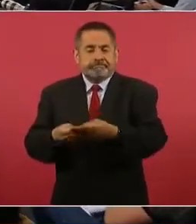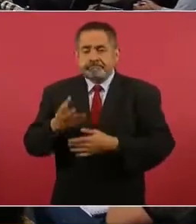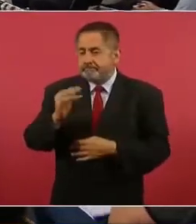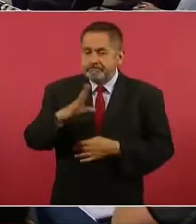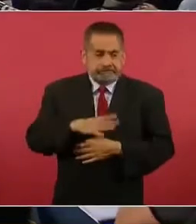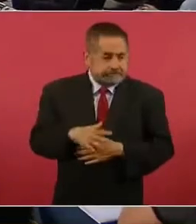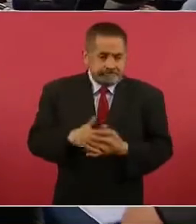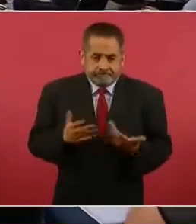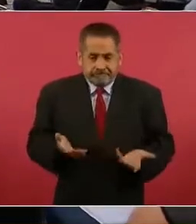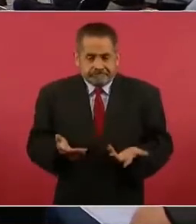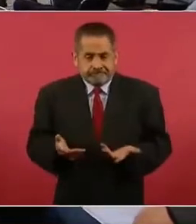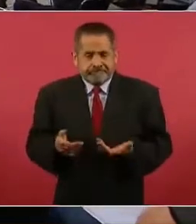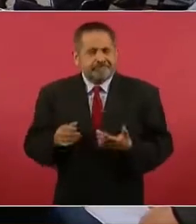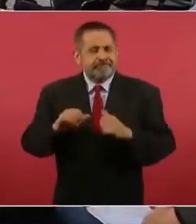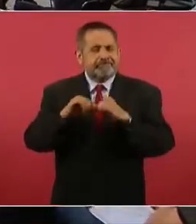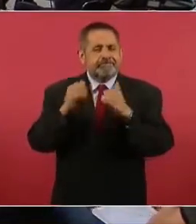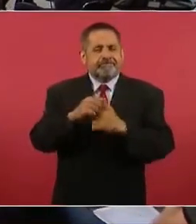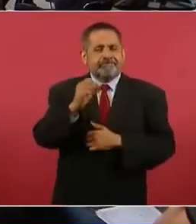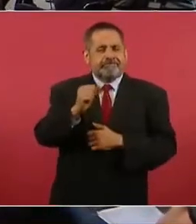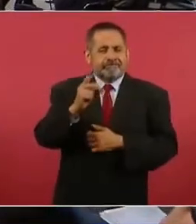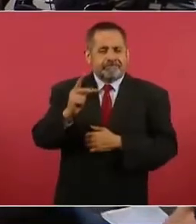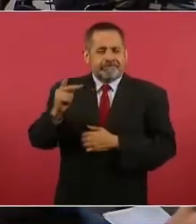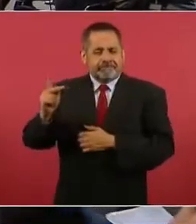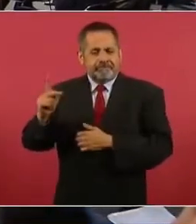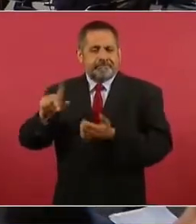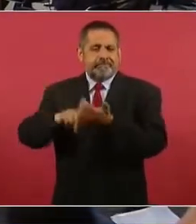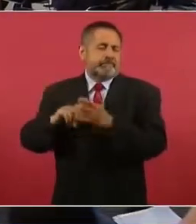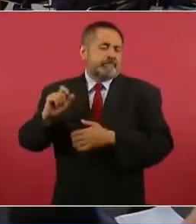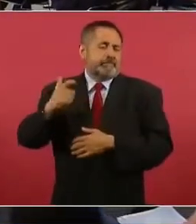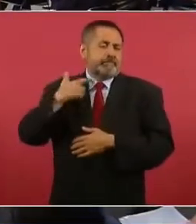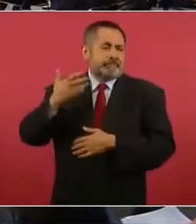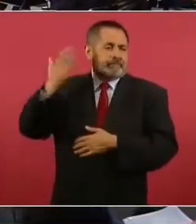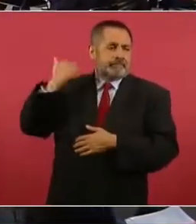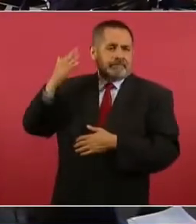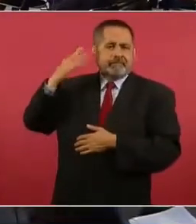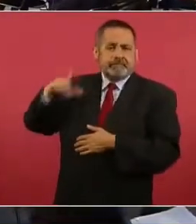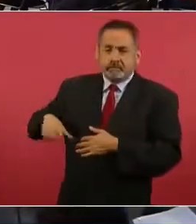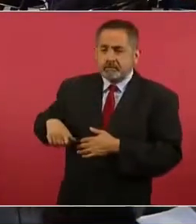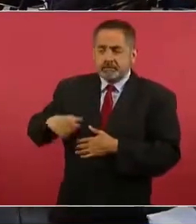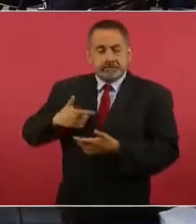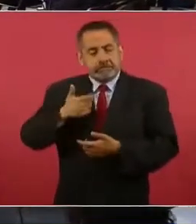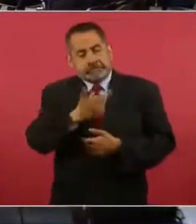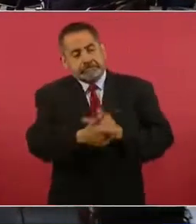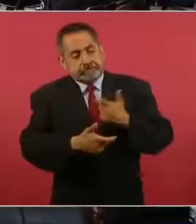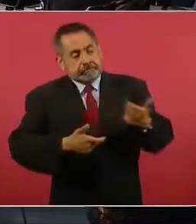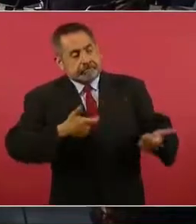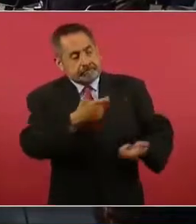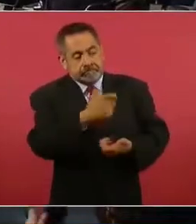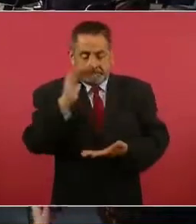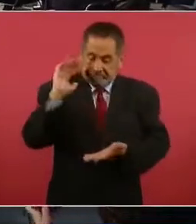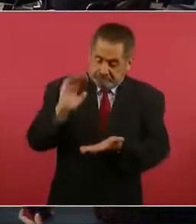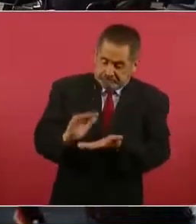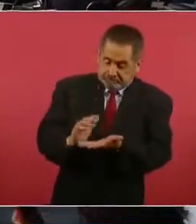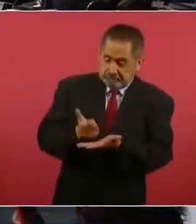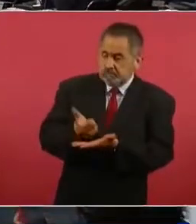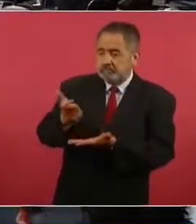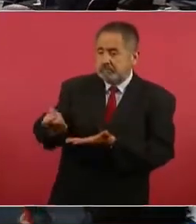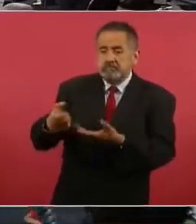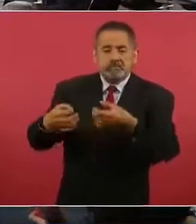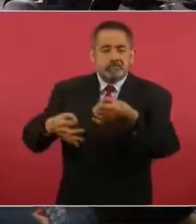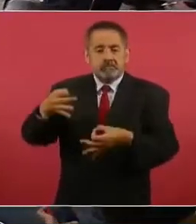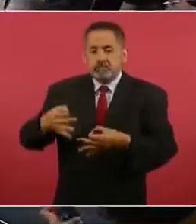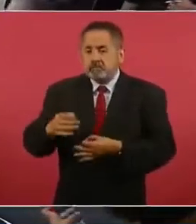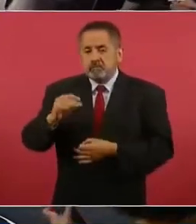de asociaciones públicas privadas heredadas por anteriores administraciones, que han sido además señalados de múltiples